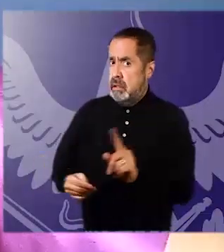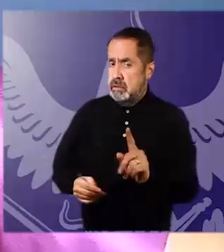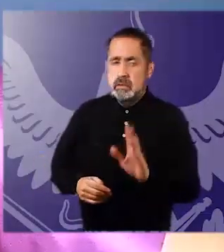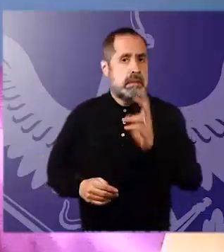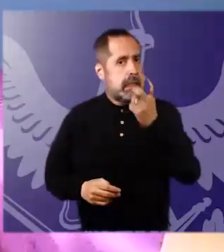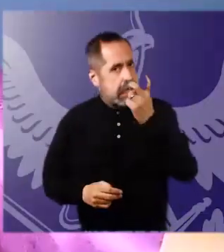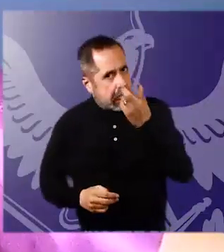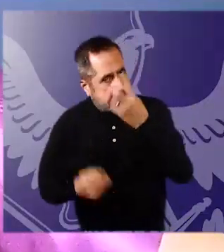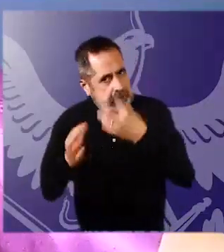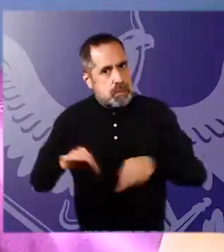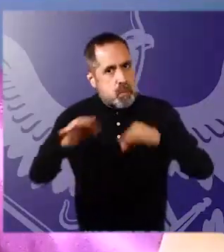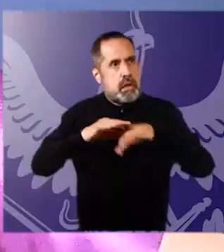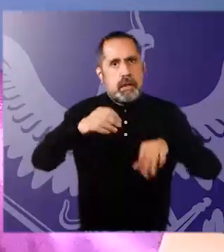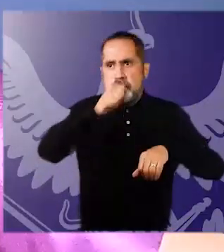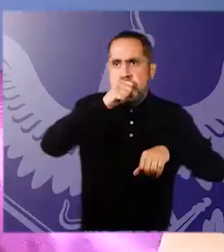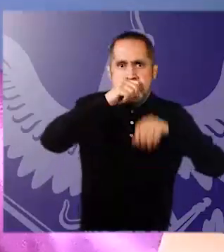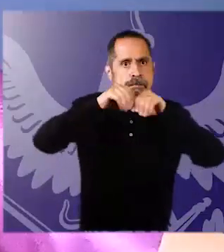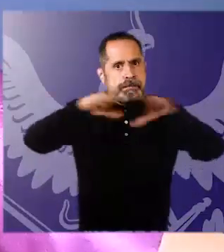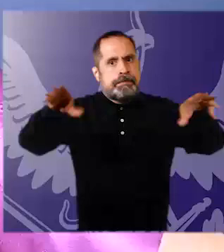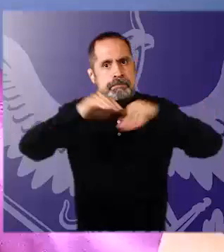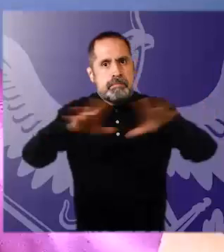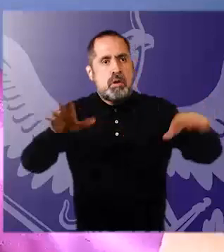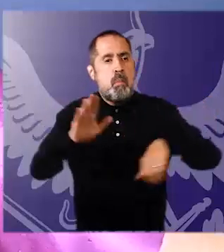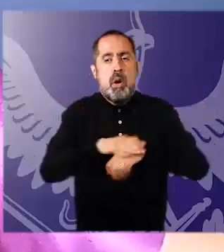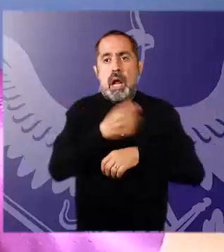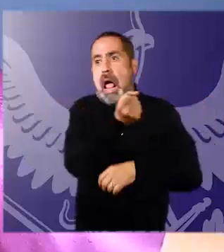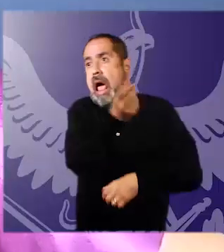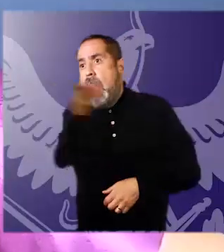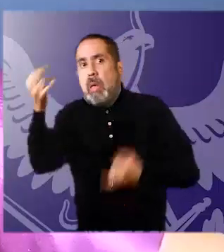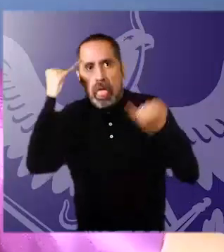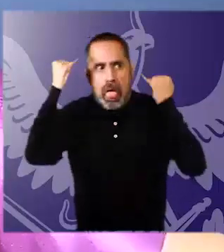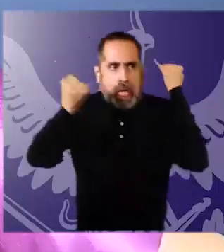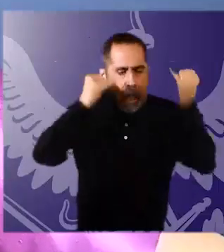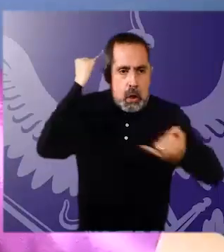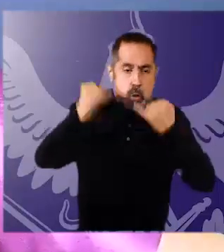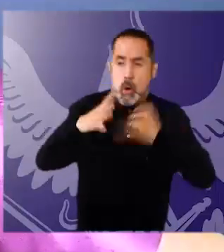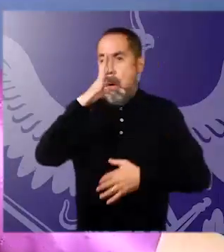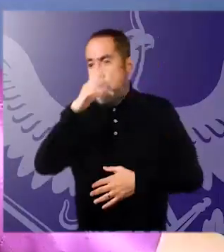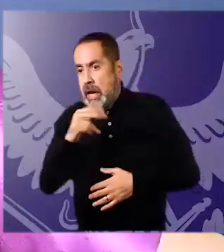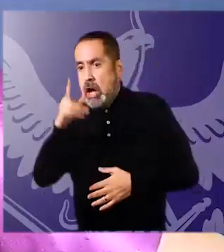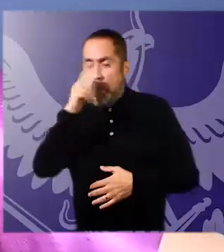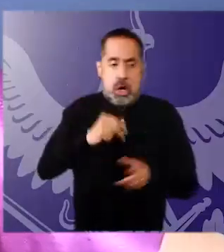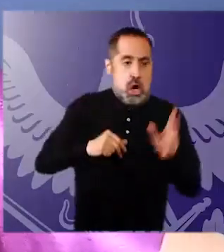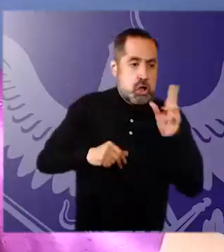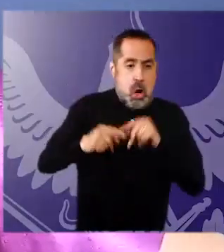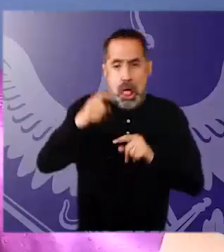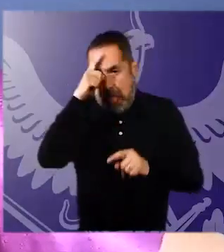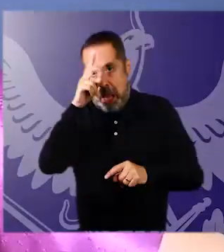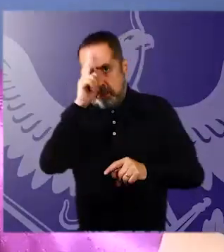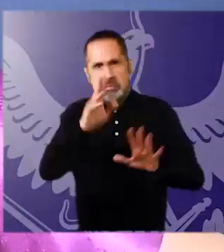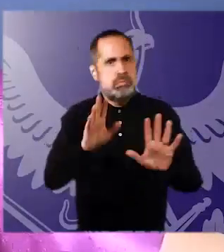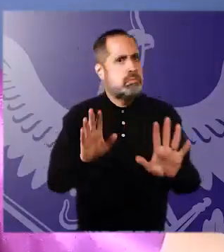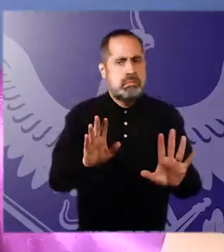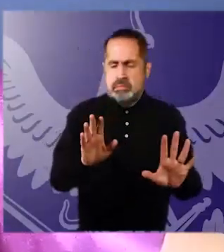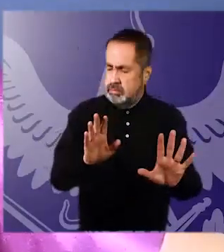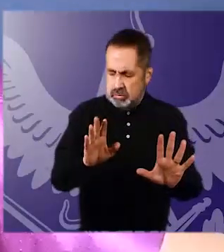muy importante que esto se sepa porque persisten ideas